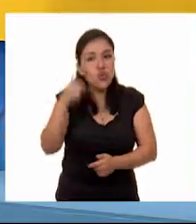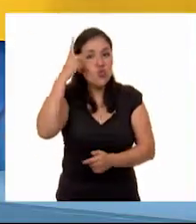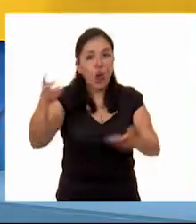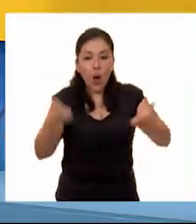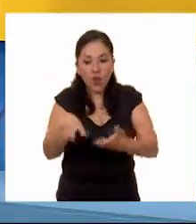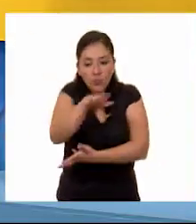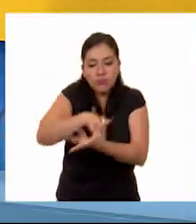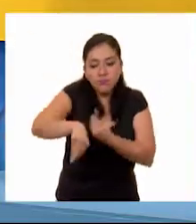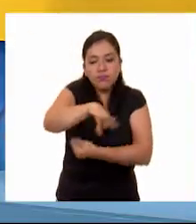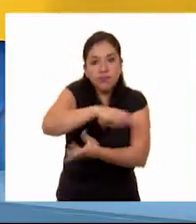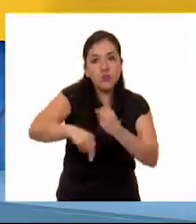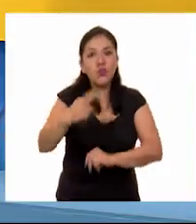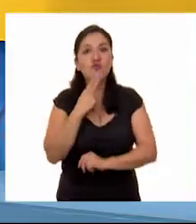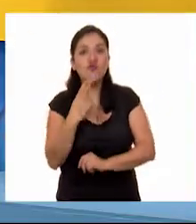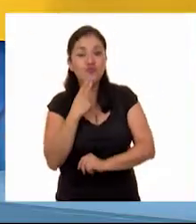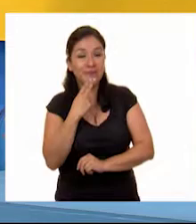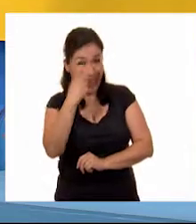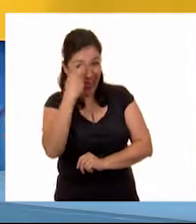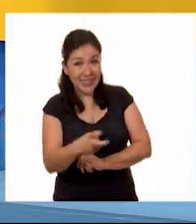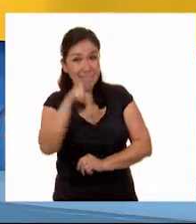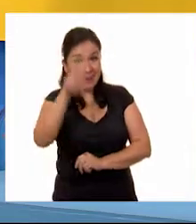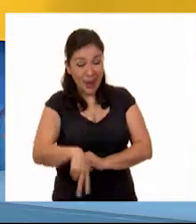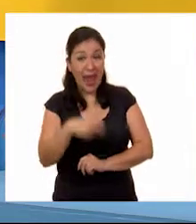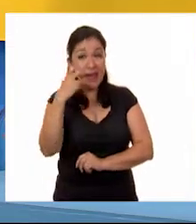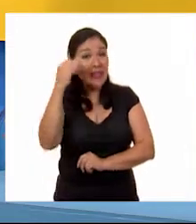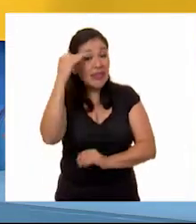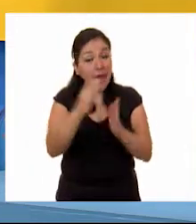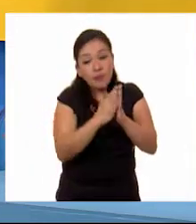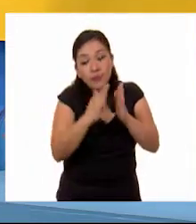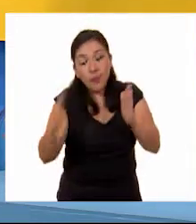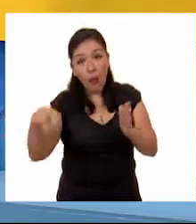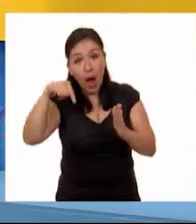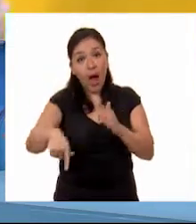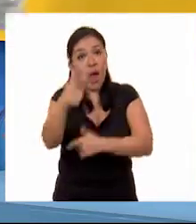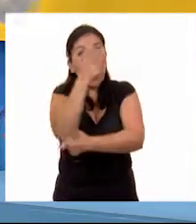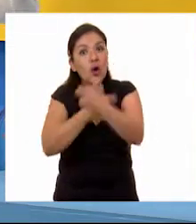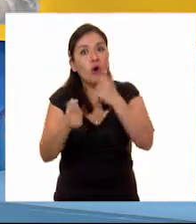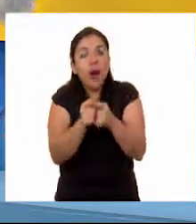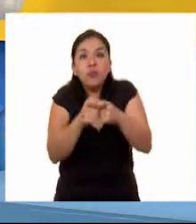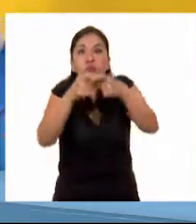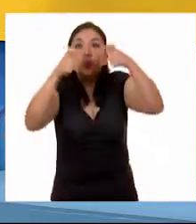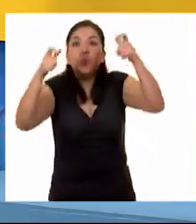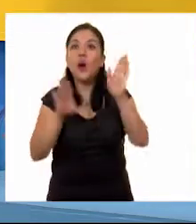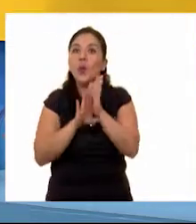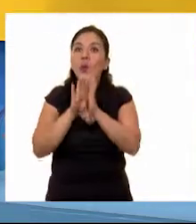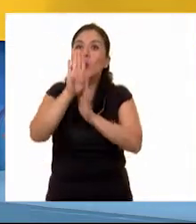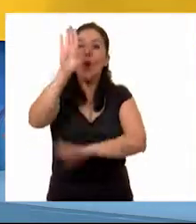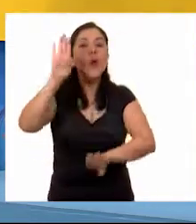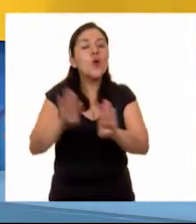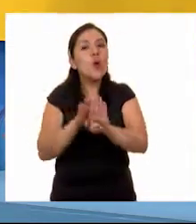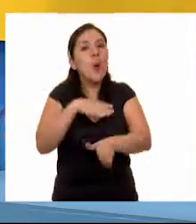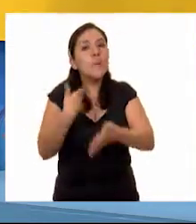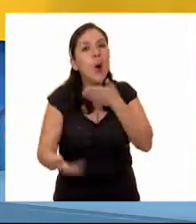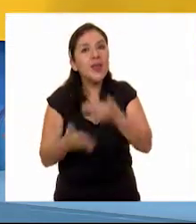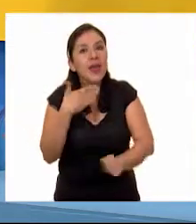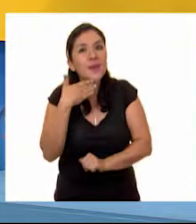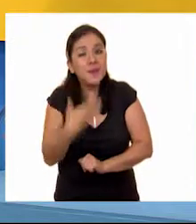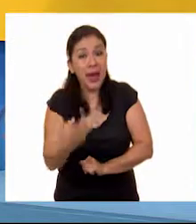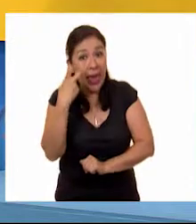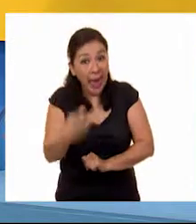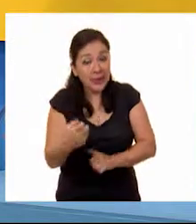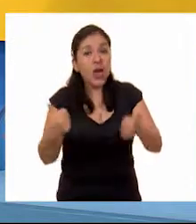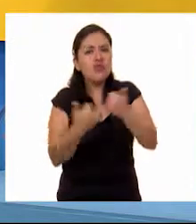Exacto. Como recordarán, el Milagro Mexicano fue un periodo en el que nuestra economía creció y se modernizó. Y este proceso